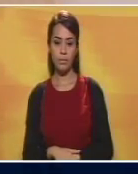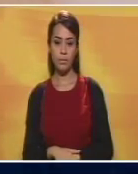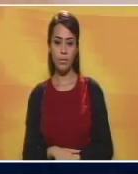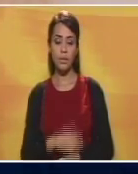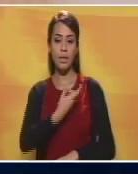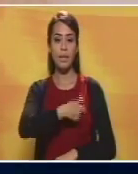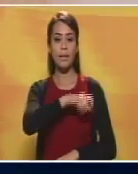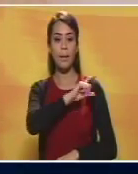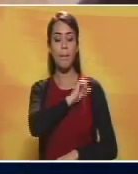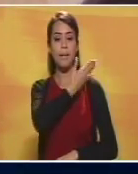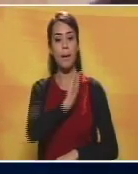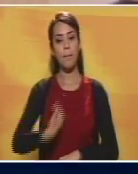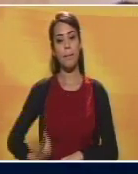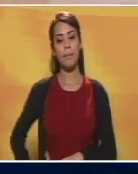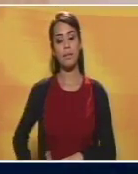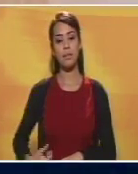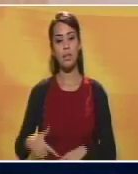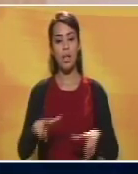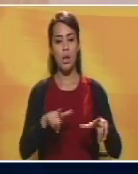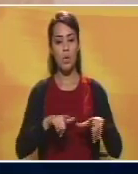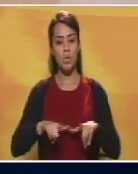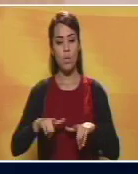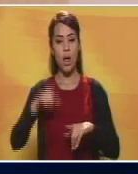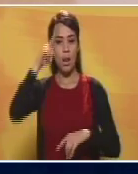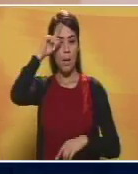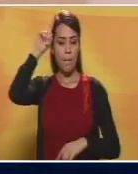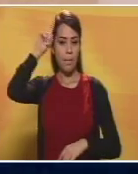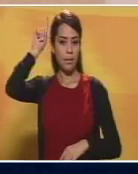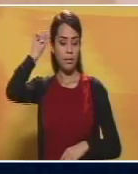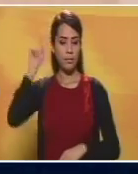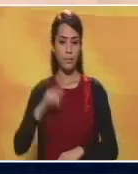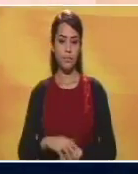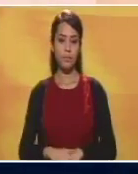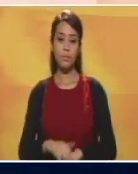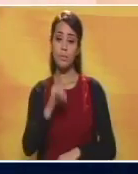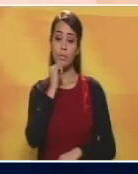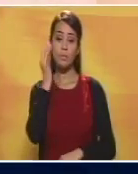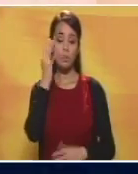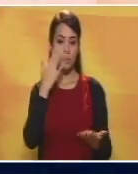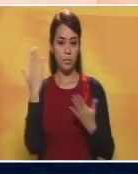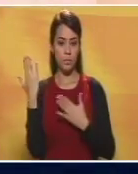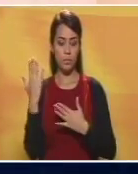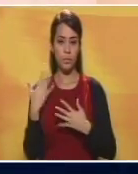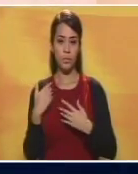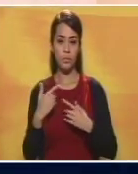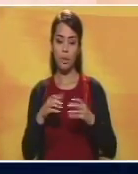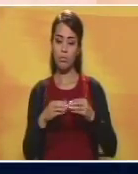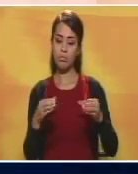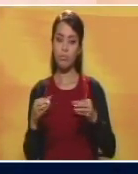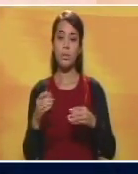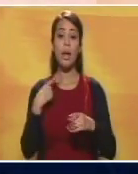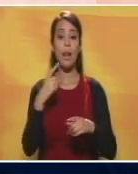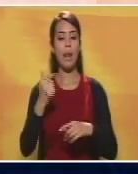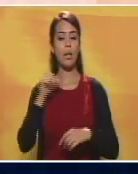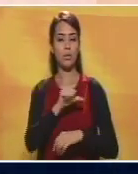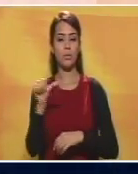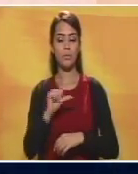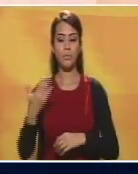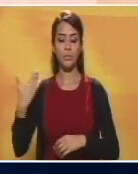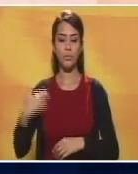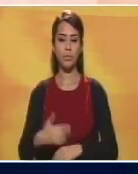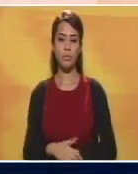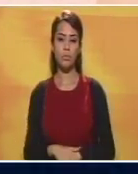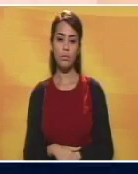En España, la presidenta de la región de Madrid, Cristina Cifuentes, anunció su dimisión luego de que en las últimas semanas se haya visto